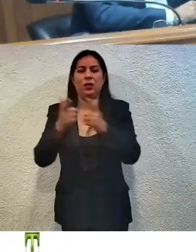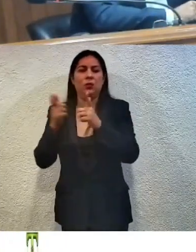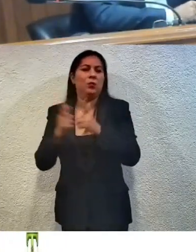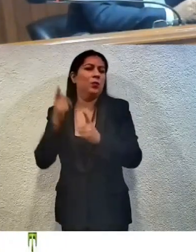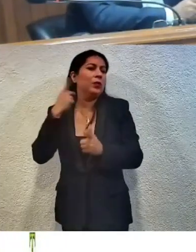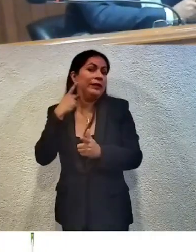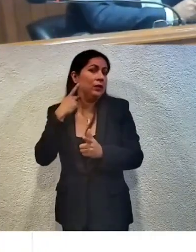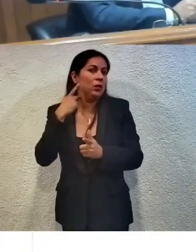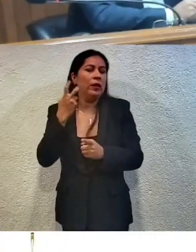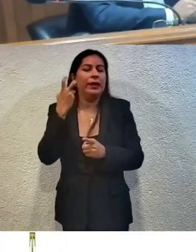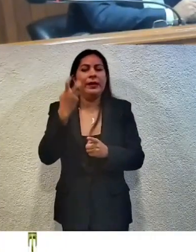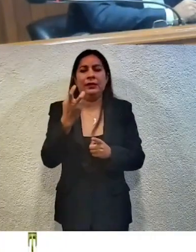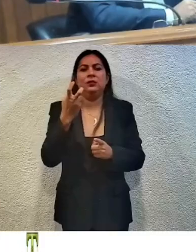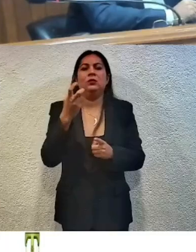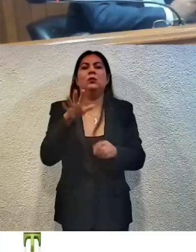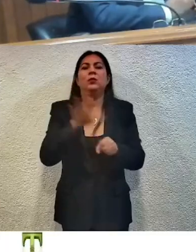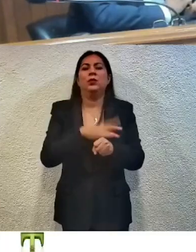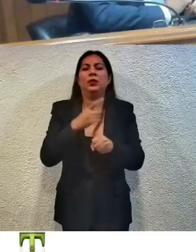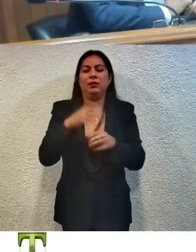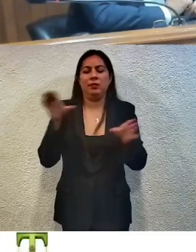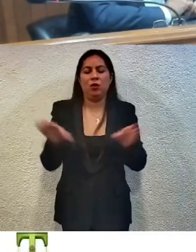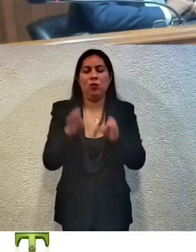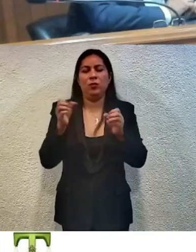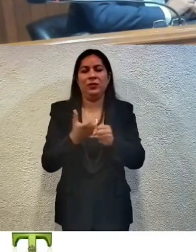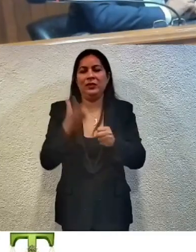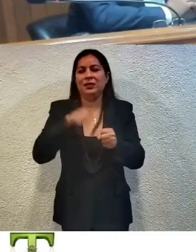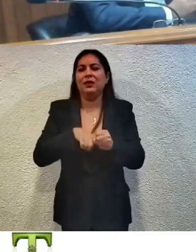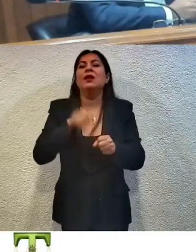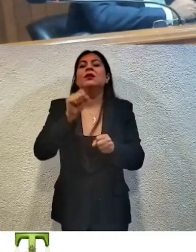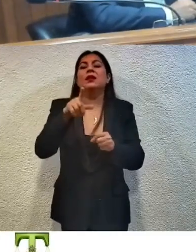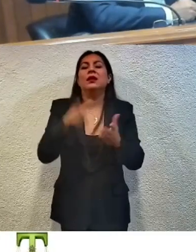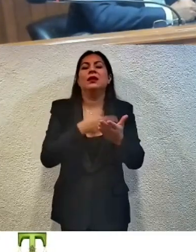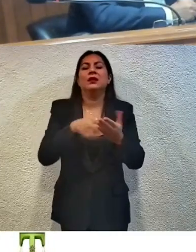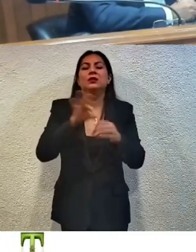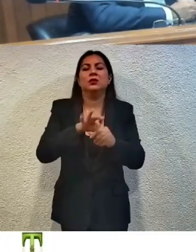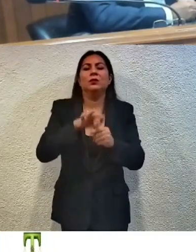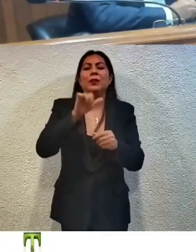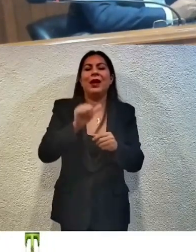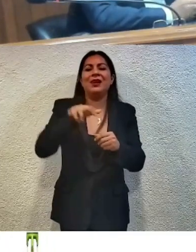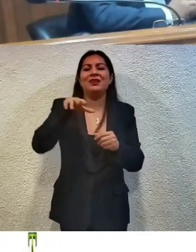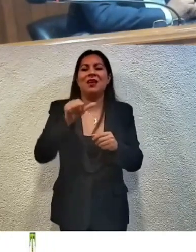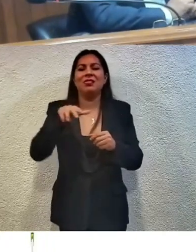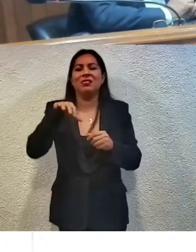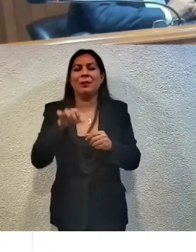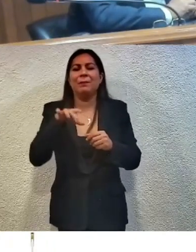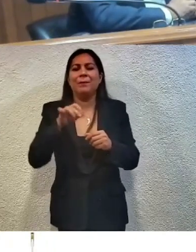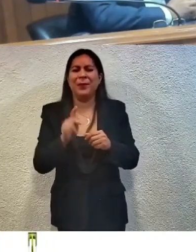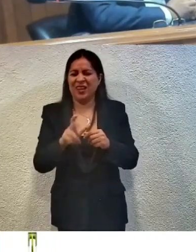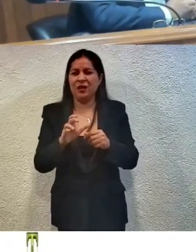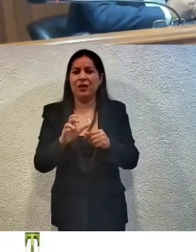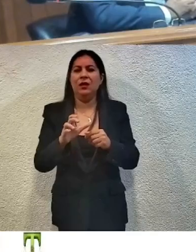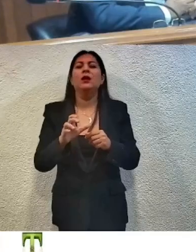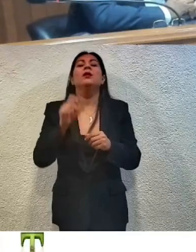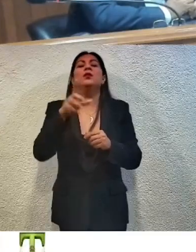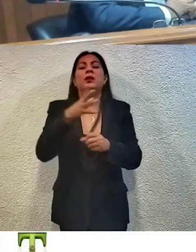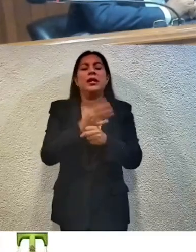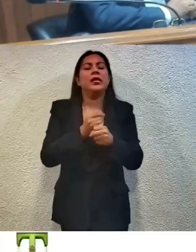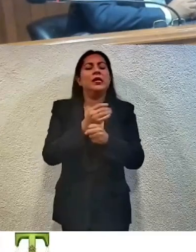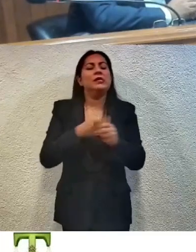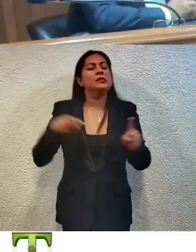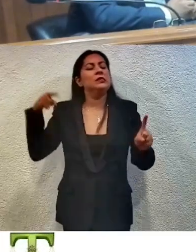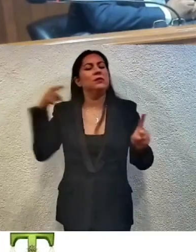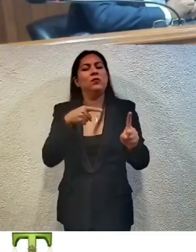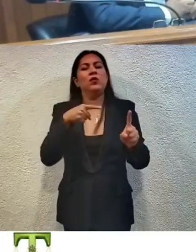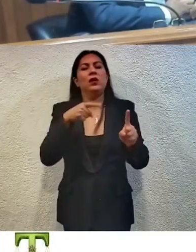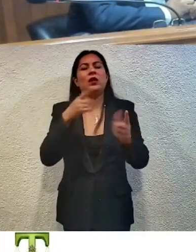político. Ello, derivado del cómputo distrital de la elección municipal de Malinaltepec, Guerrero, por lo que el análisis se enfoca